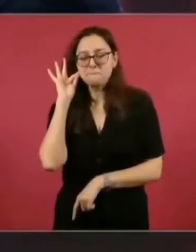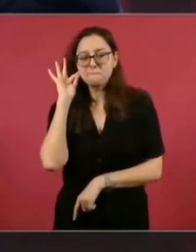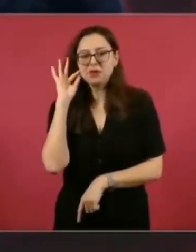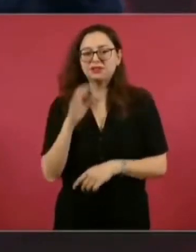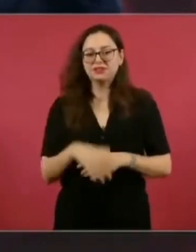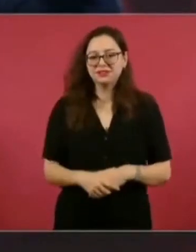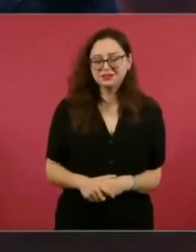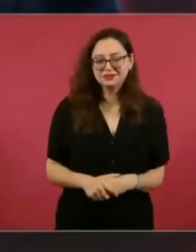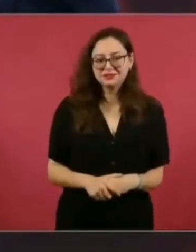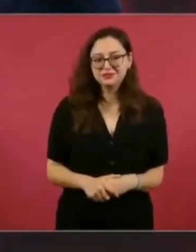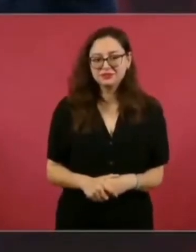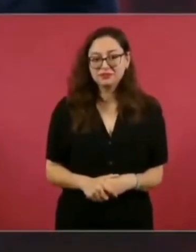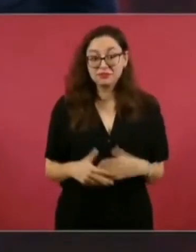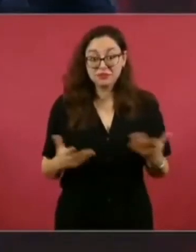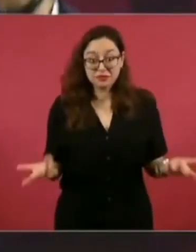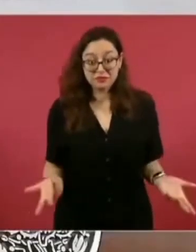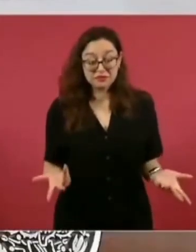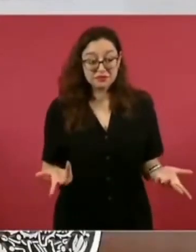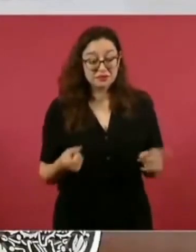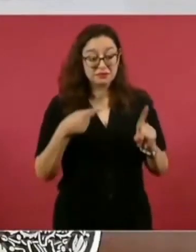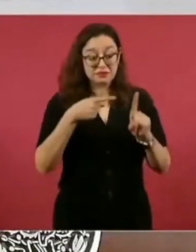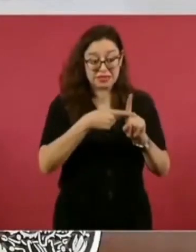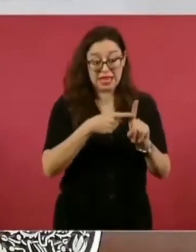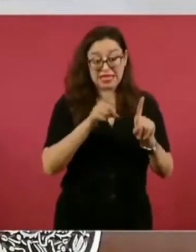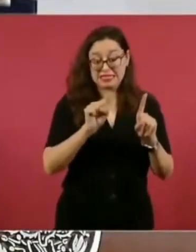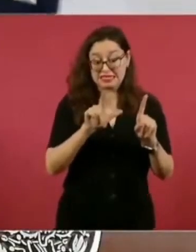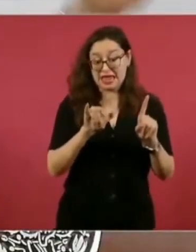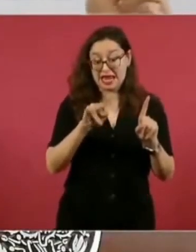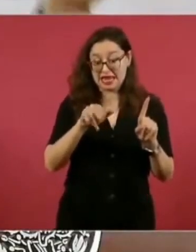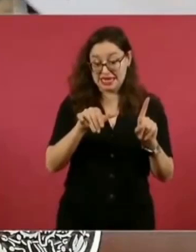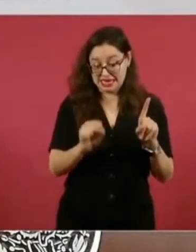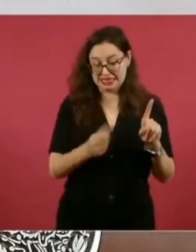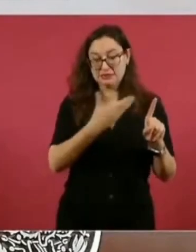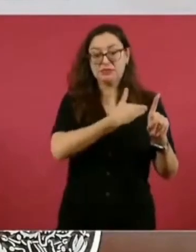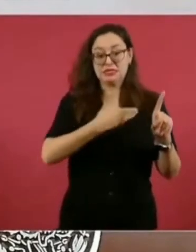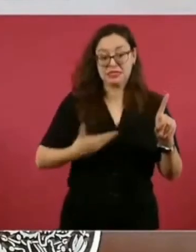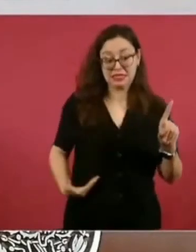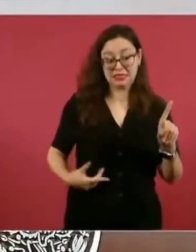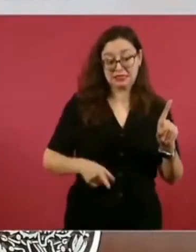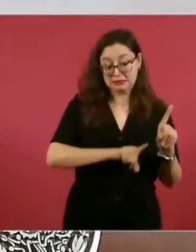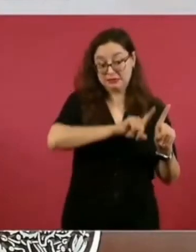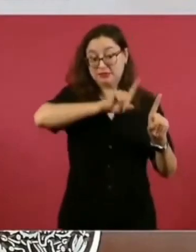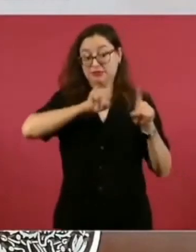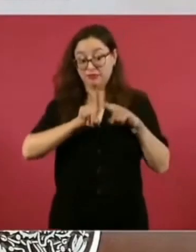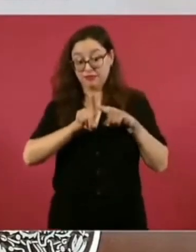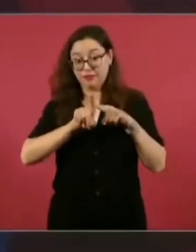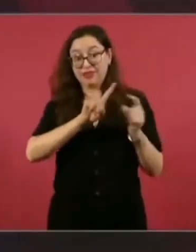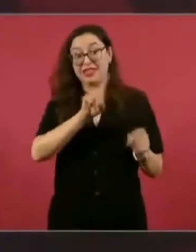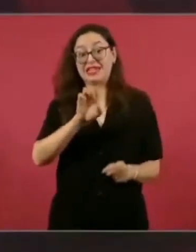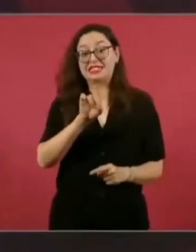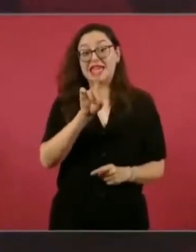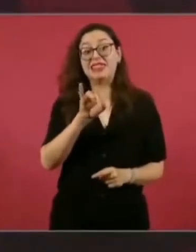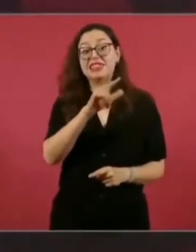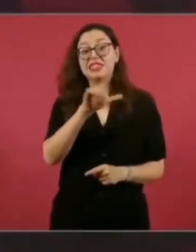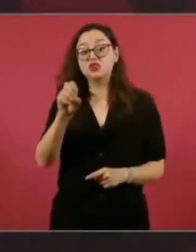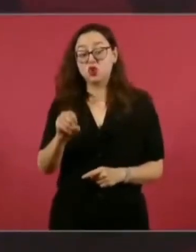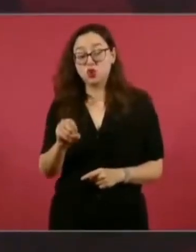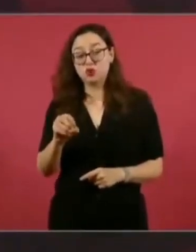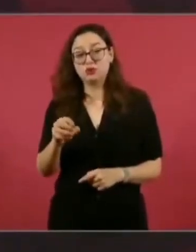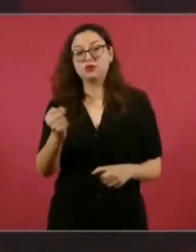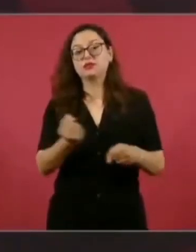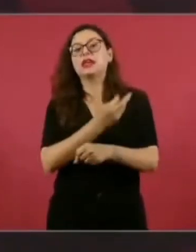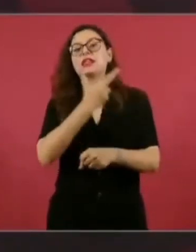de Educación, Ernesto Zedillo. Reforma al artículo 3º de la Constitución. Bueno,